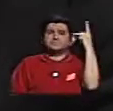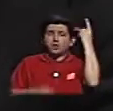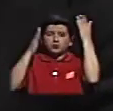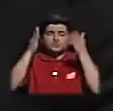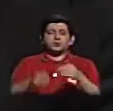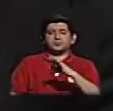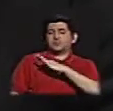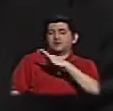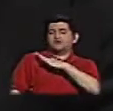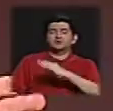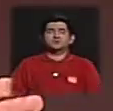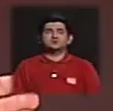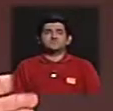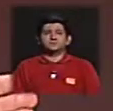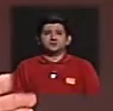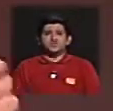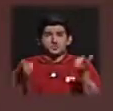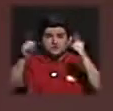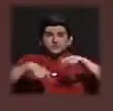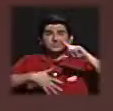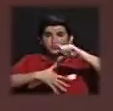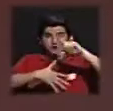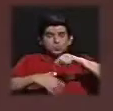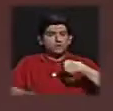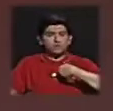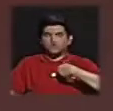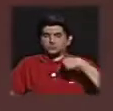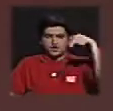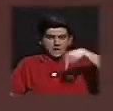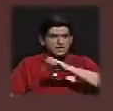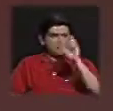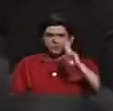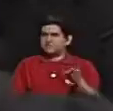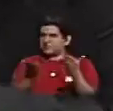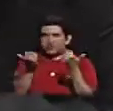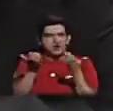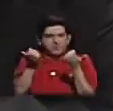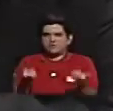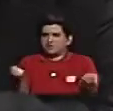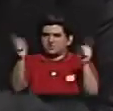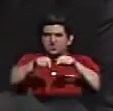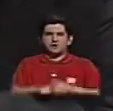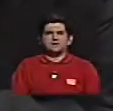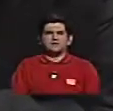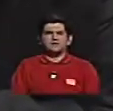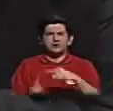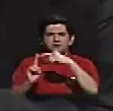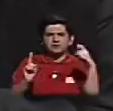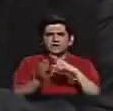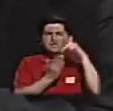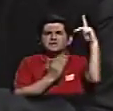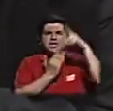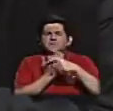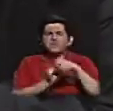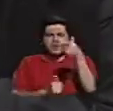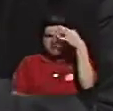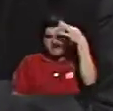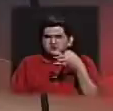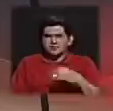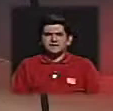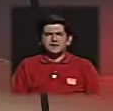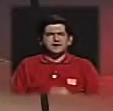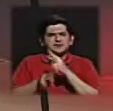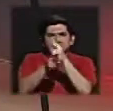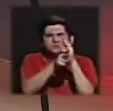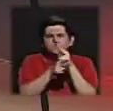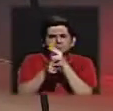políticos, y que sucedió en América Latina y no quiero que suceda en Costa Rica. Y en ese momento, desde el PROSIC, ¿cuál es el proceso, digamos, de